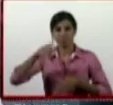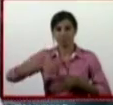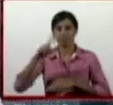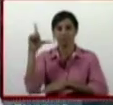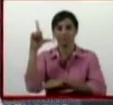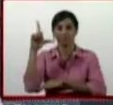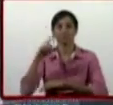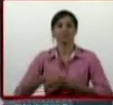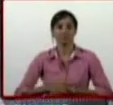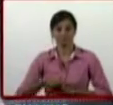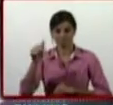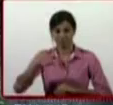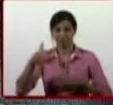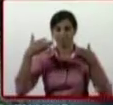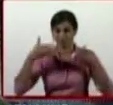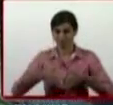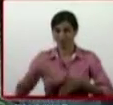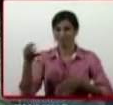Pelá, Guarita,